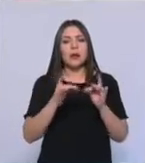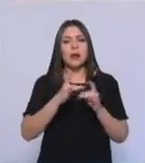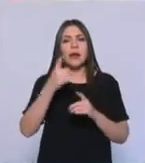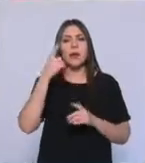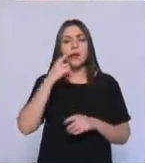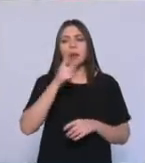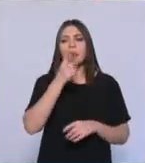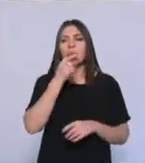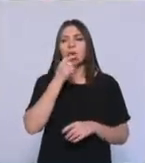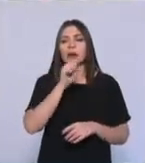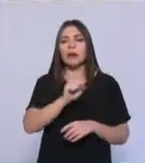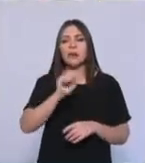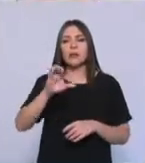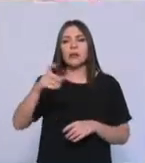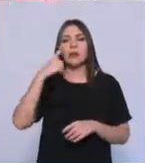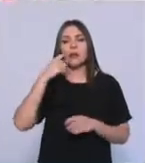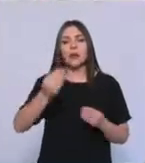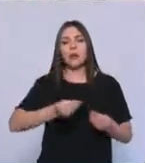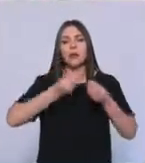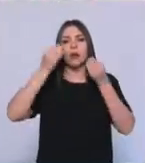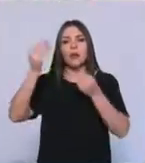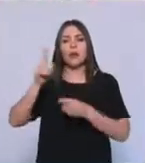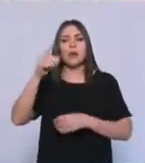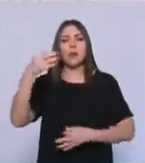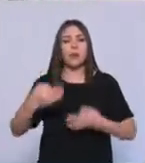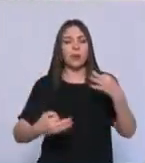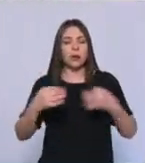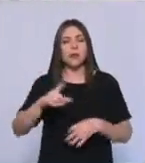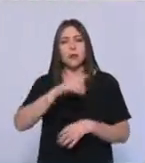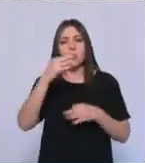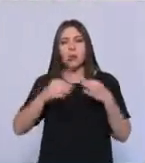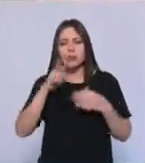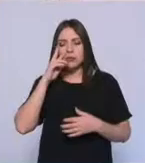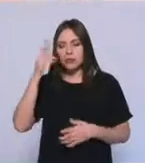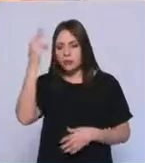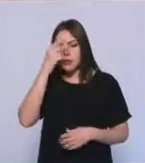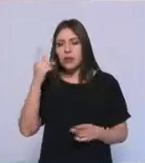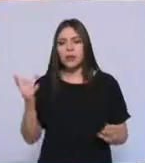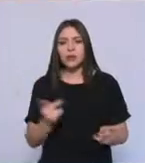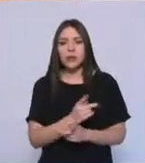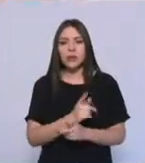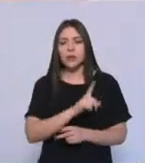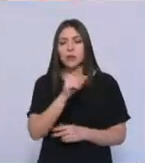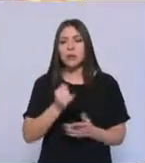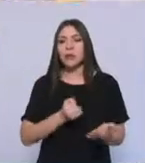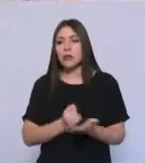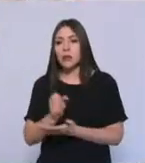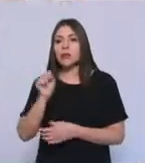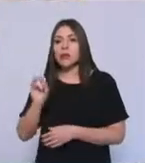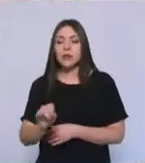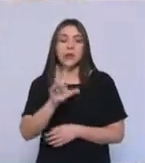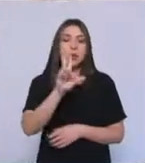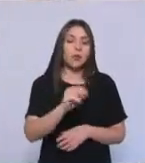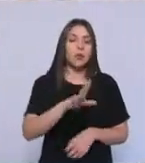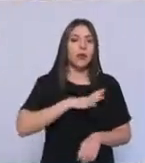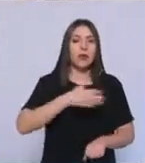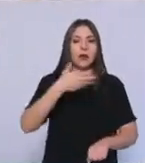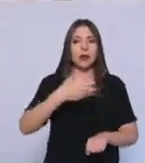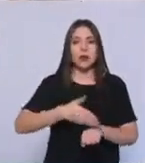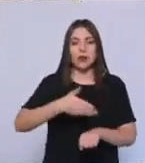puedan remitir a justicia cívica, a un juez. El juez valora la situación y determina si hay sanción o no hay